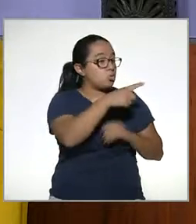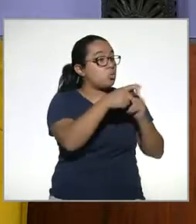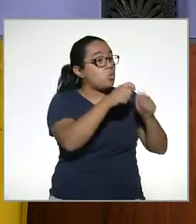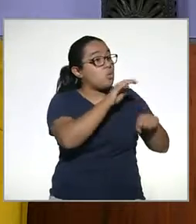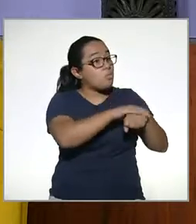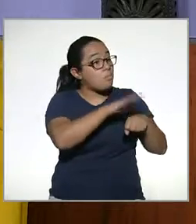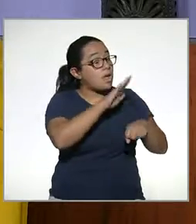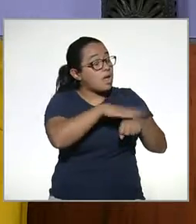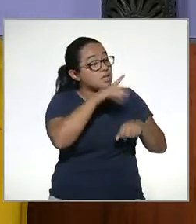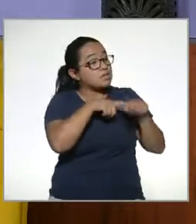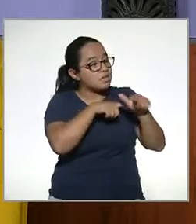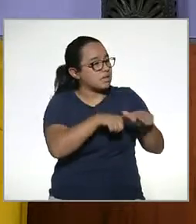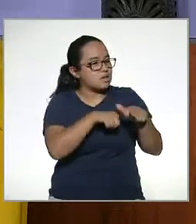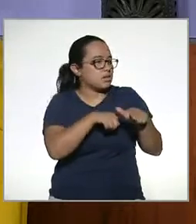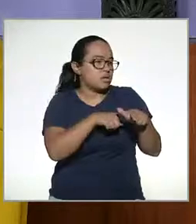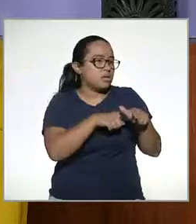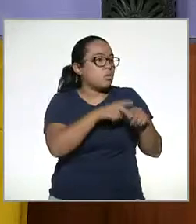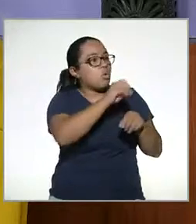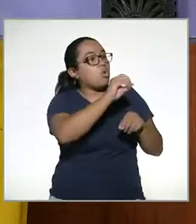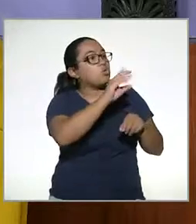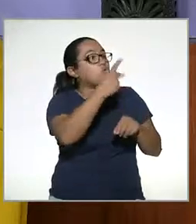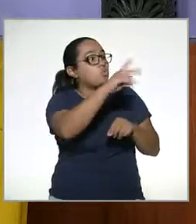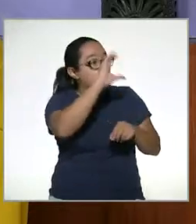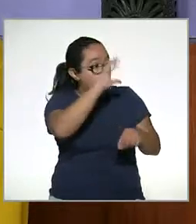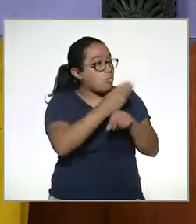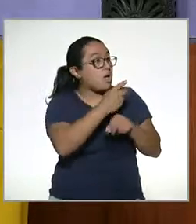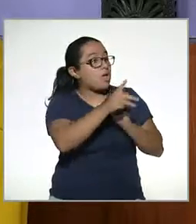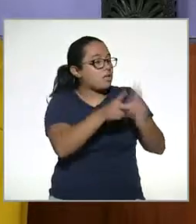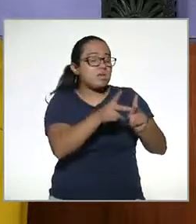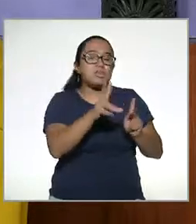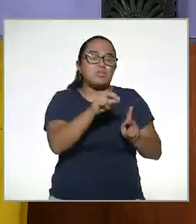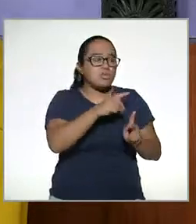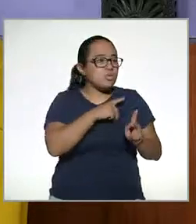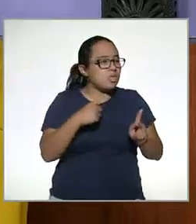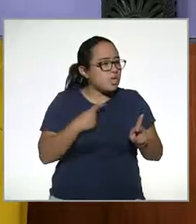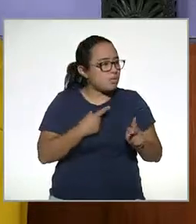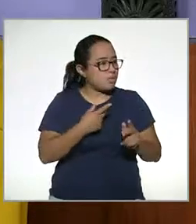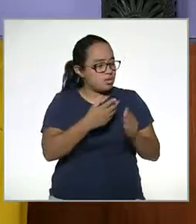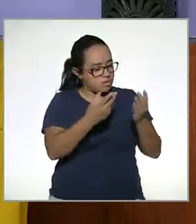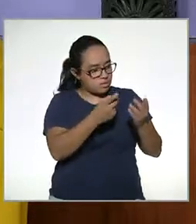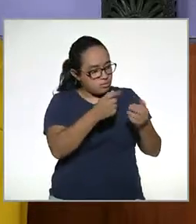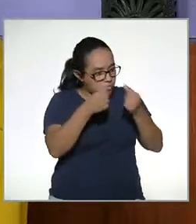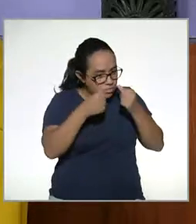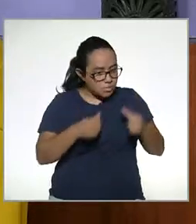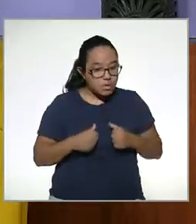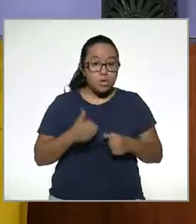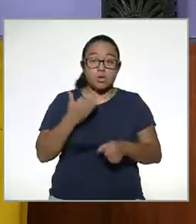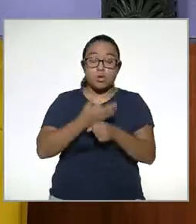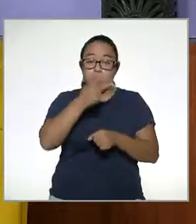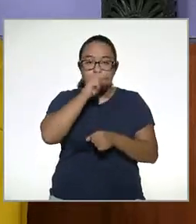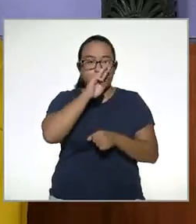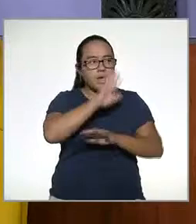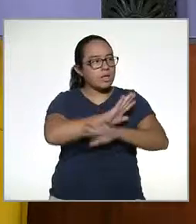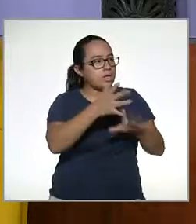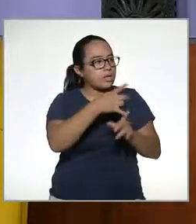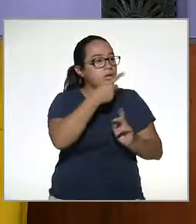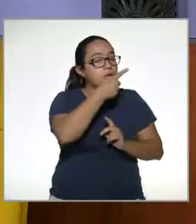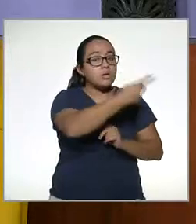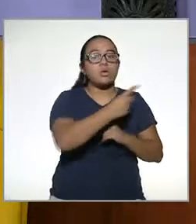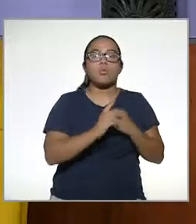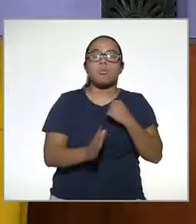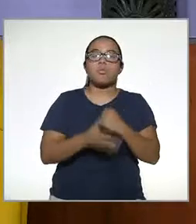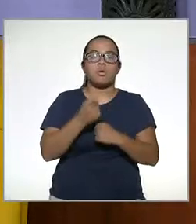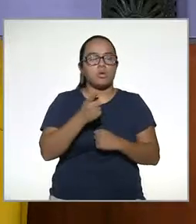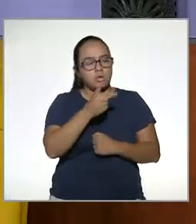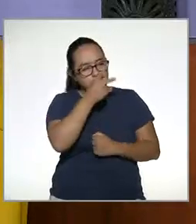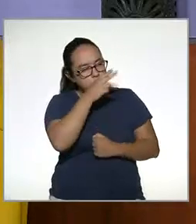con tus amigas, ¿no? O dejes de hablar con tus comadres, ¿no? Se los dicen. Y los niños hoy lo han podido decir a los padres y precisamente, ¿por qué? Porque hacen una